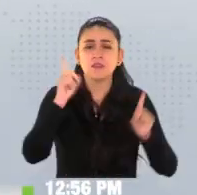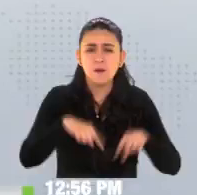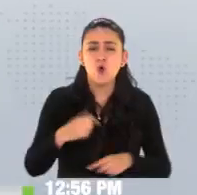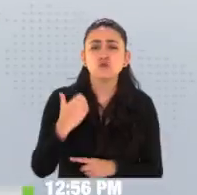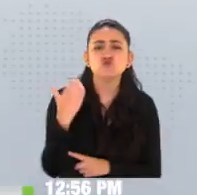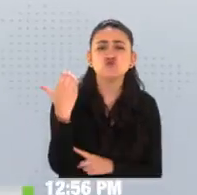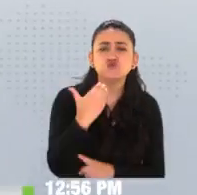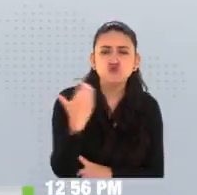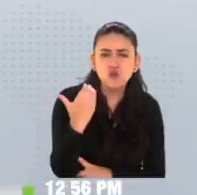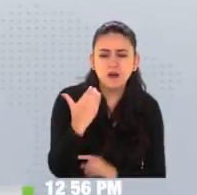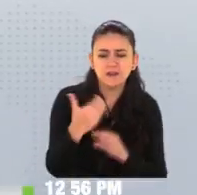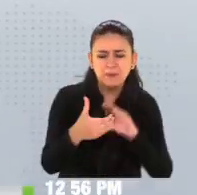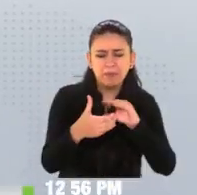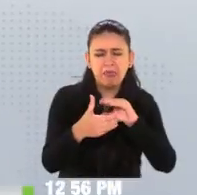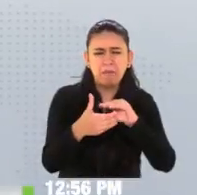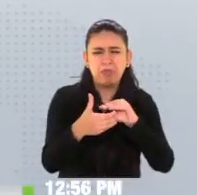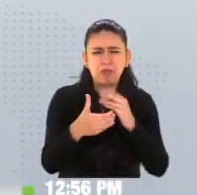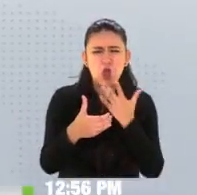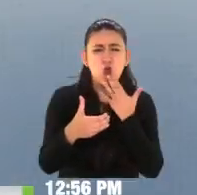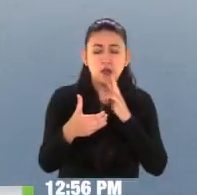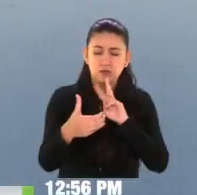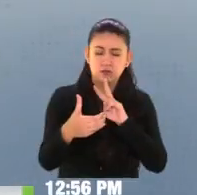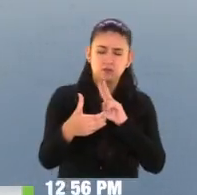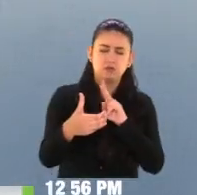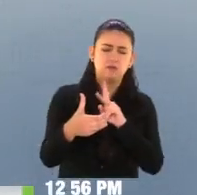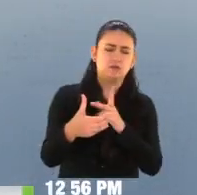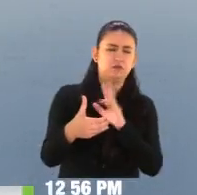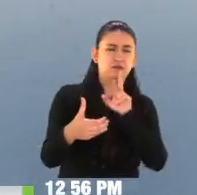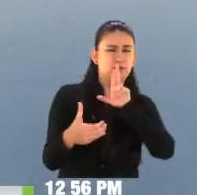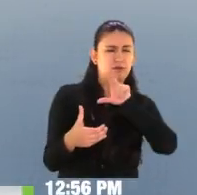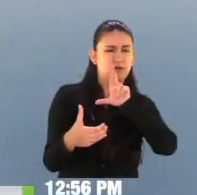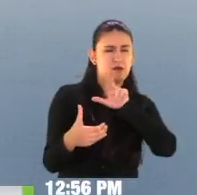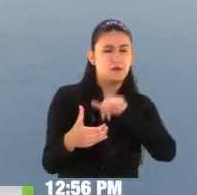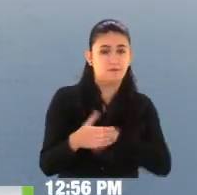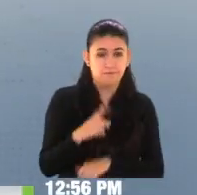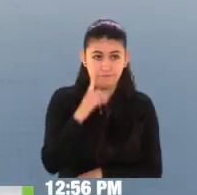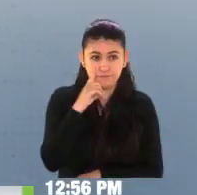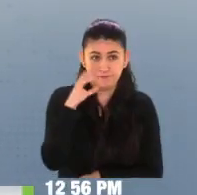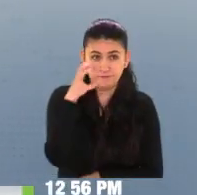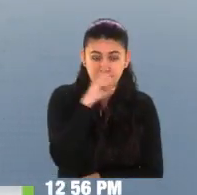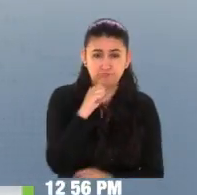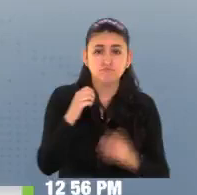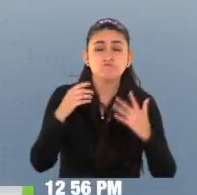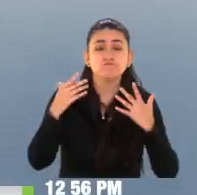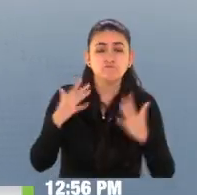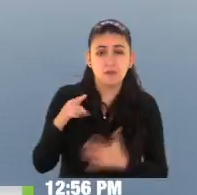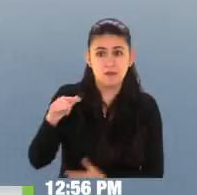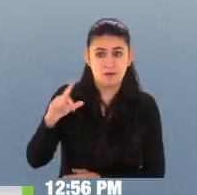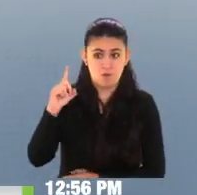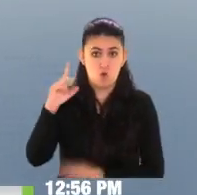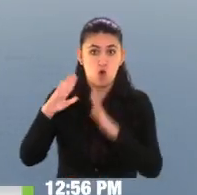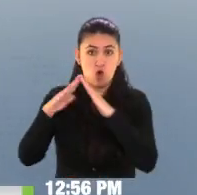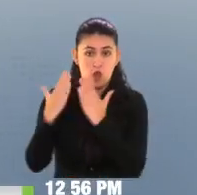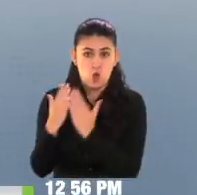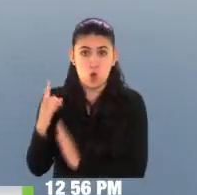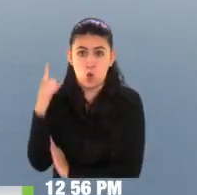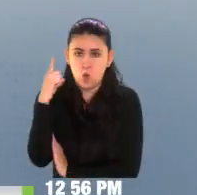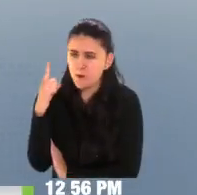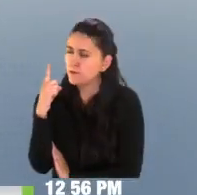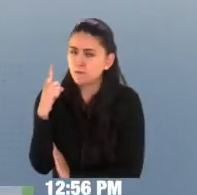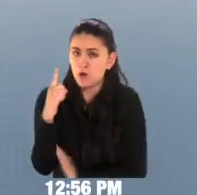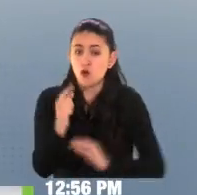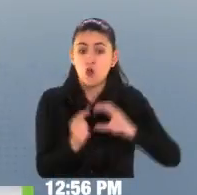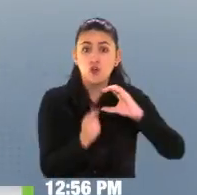yogures con texturas y con colores irregulares. Y fíjese usted que aunque este caso se presentó en esta institución, ya la